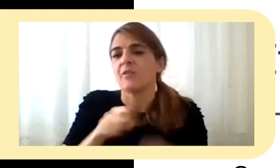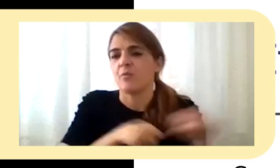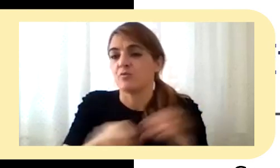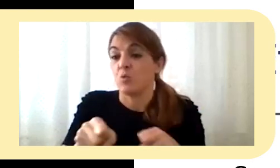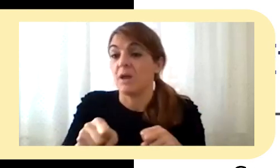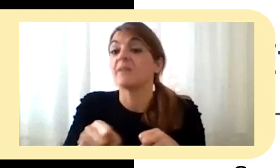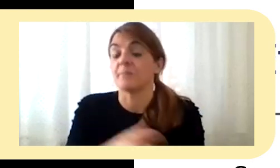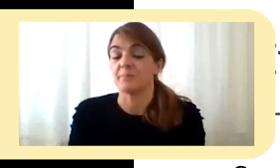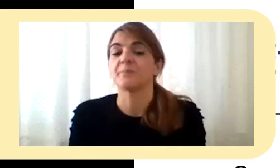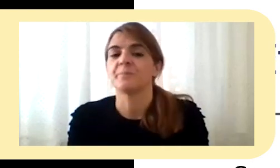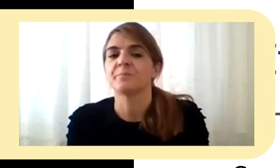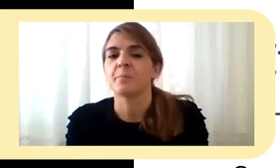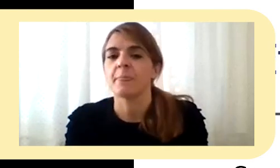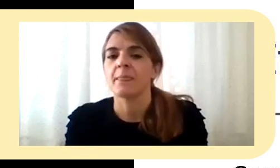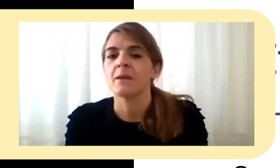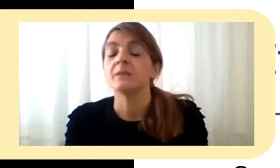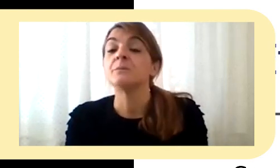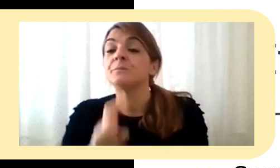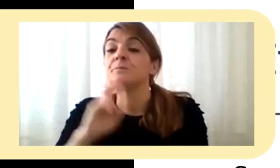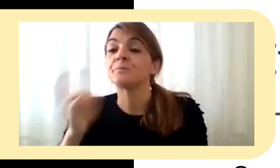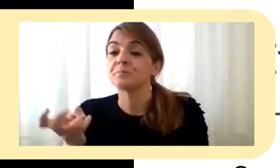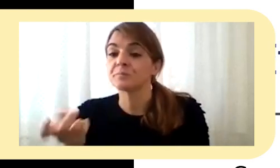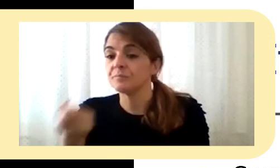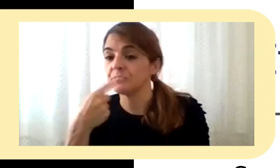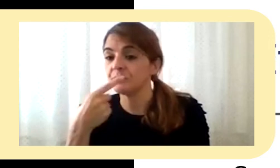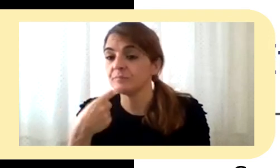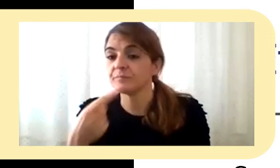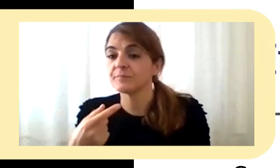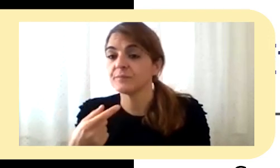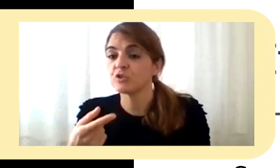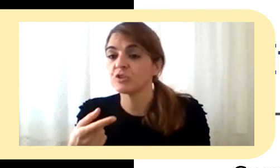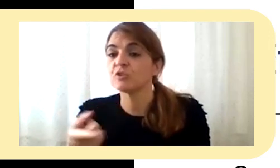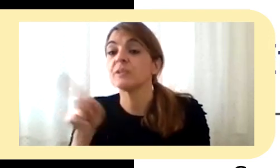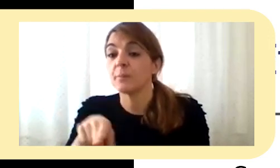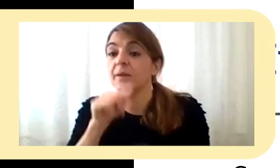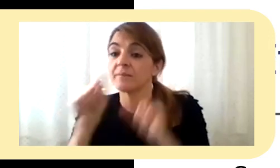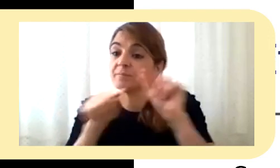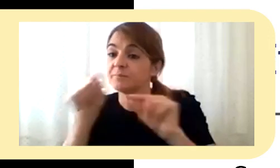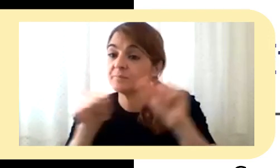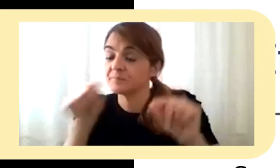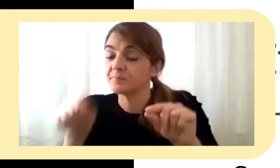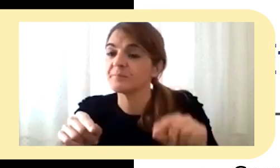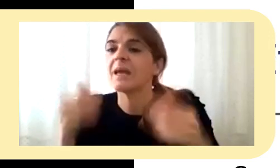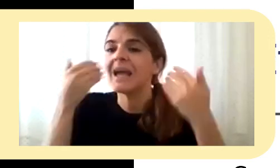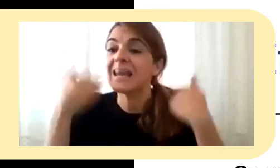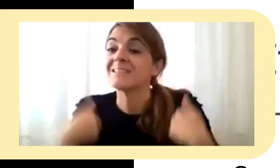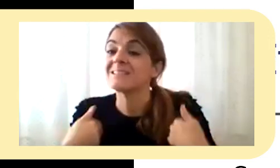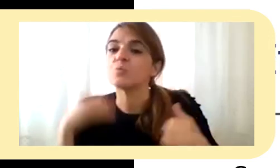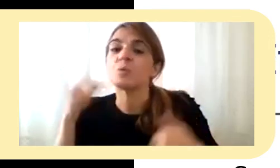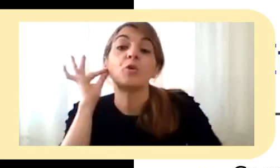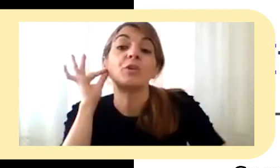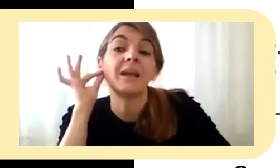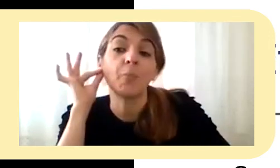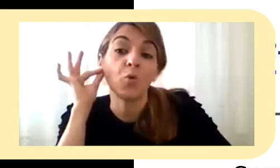aspecto son el efecto de los tóxicos en la salud. El cuerpo de la mujer es el primer bioacumulador